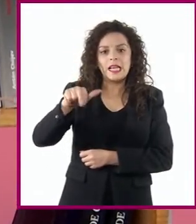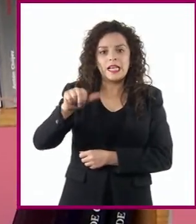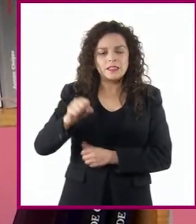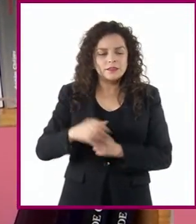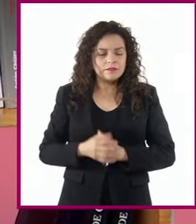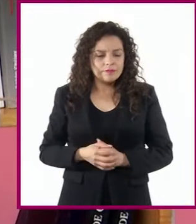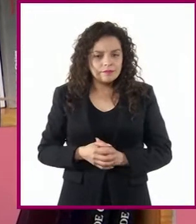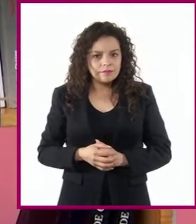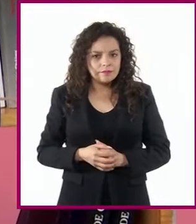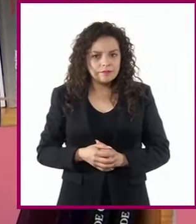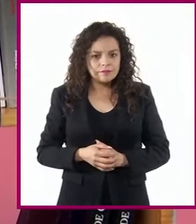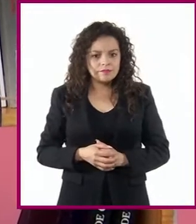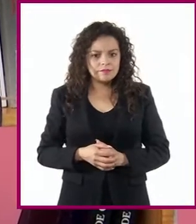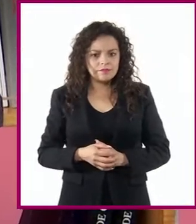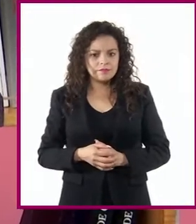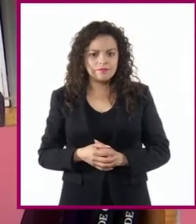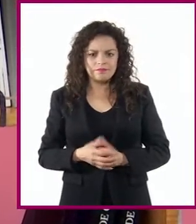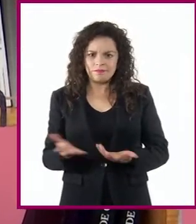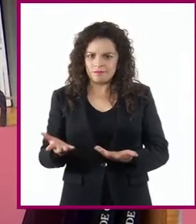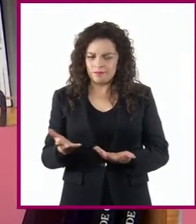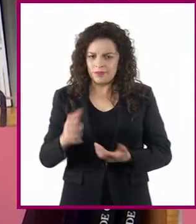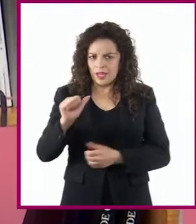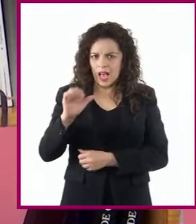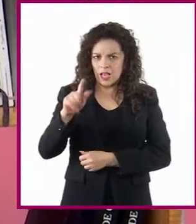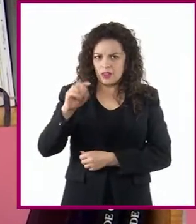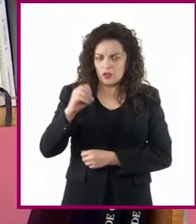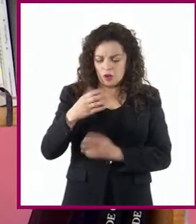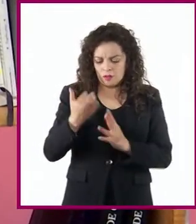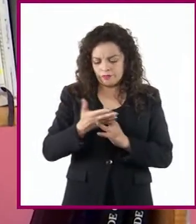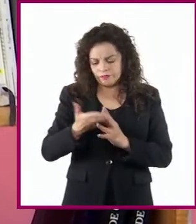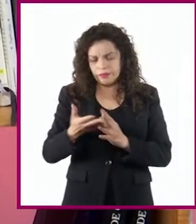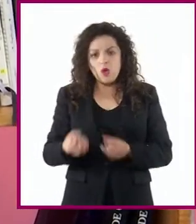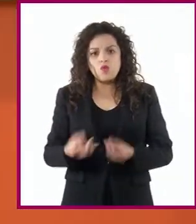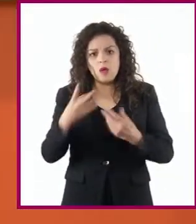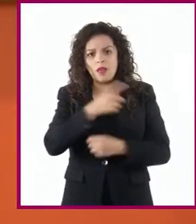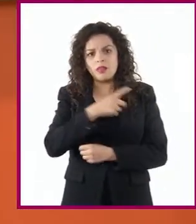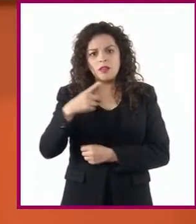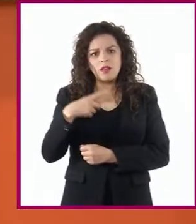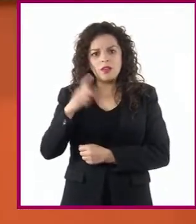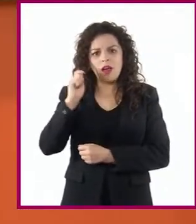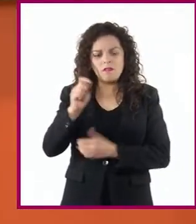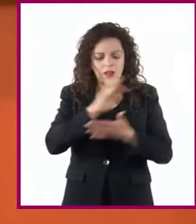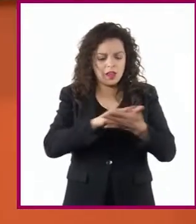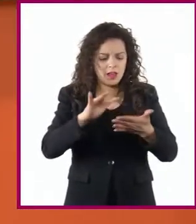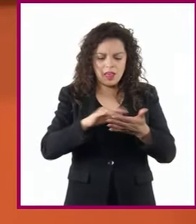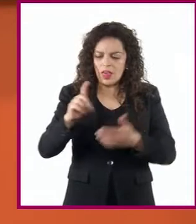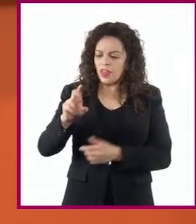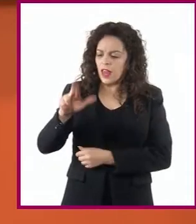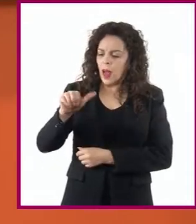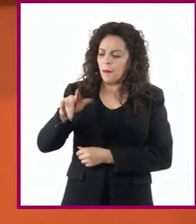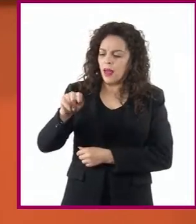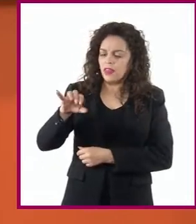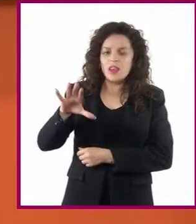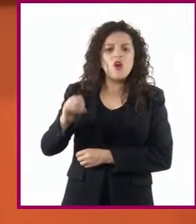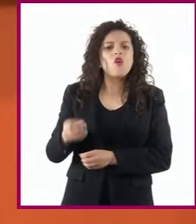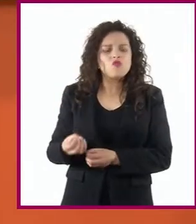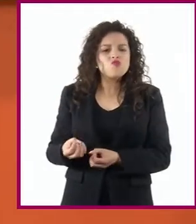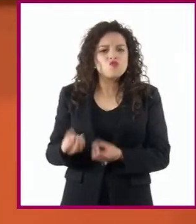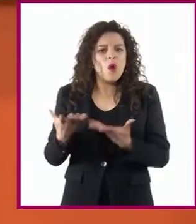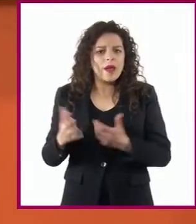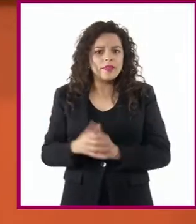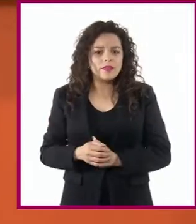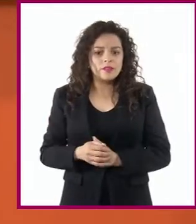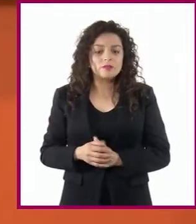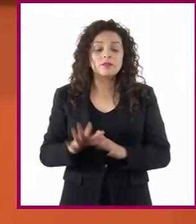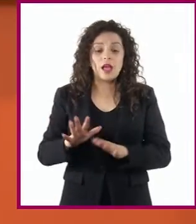¿Cuántos actos debe de tener un texto dramático, profesora Erika? Hasta el siglo XVIII, la mayoría de los